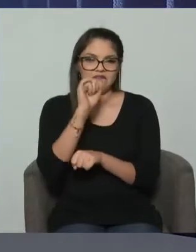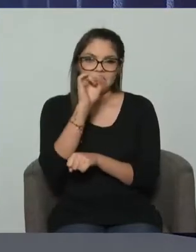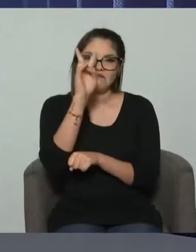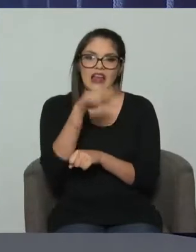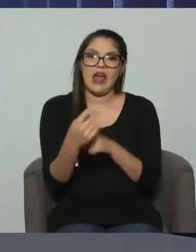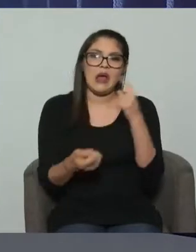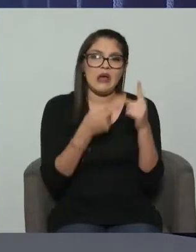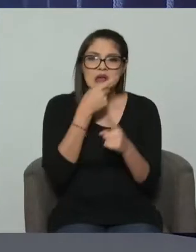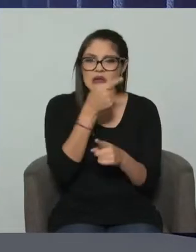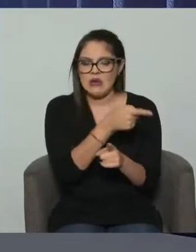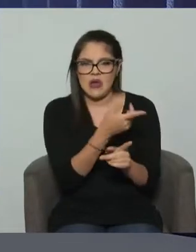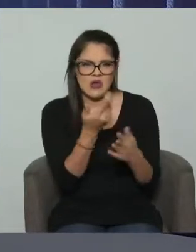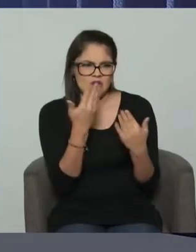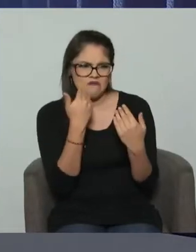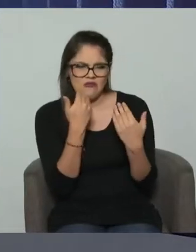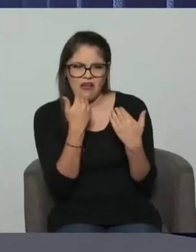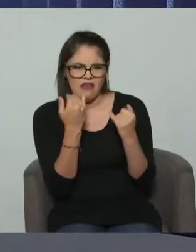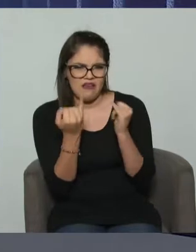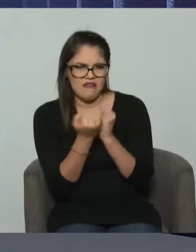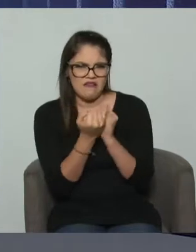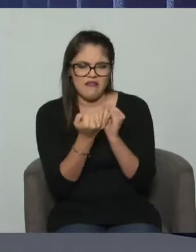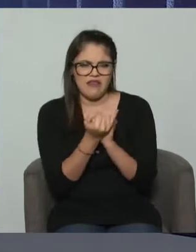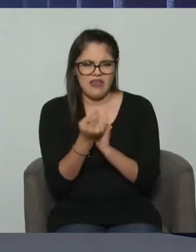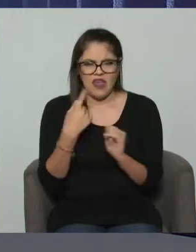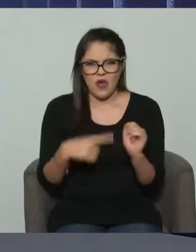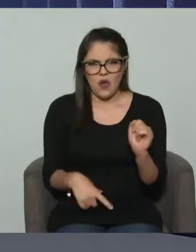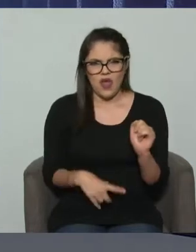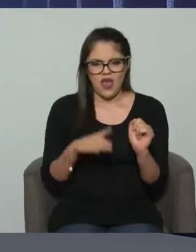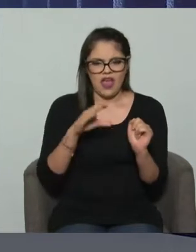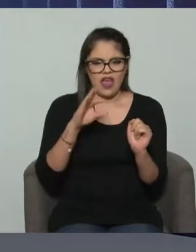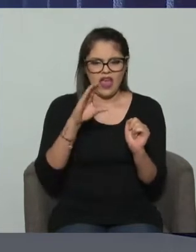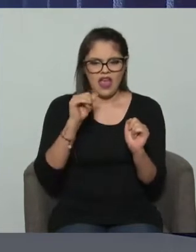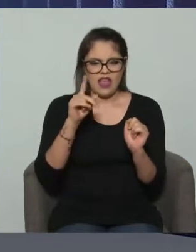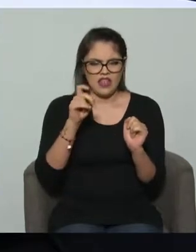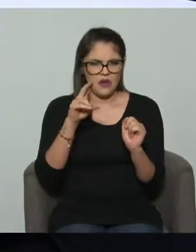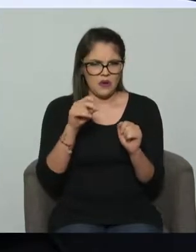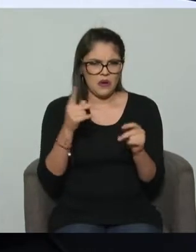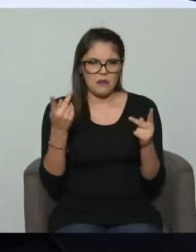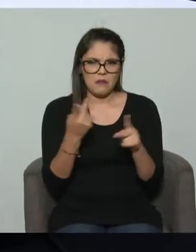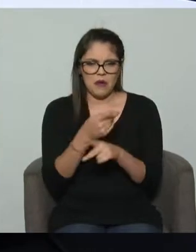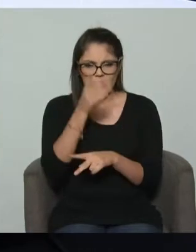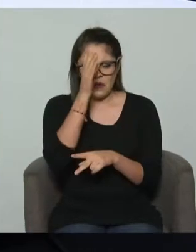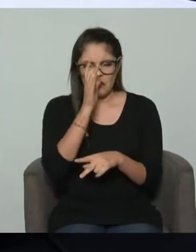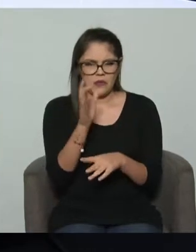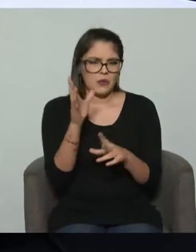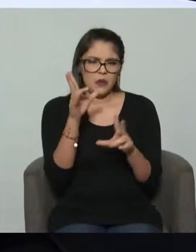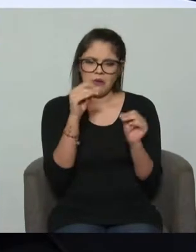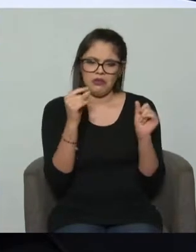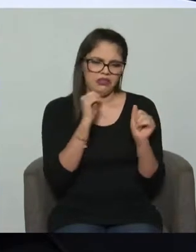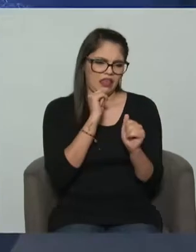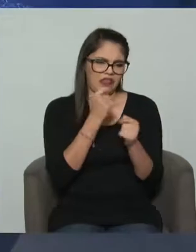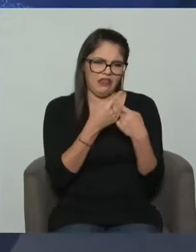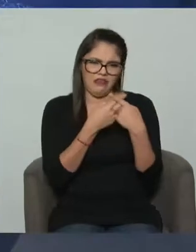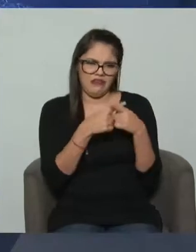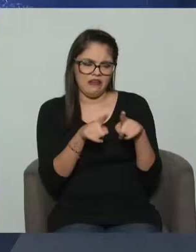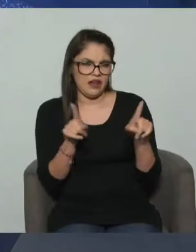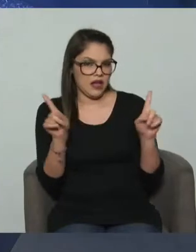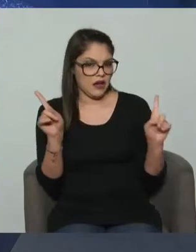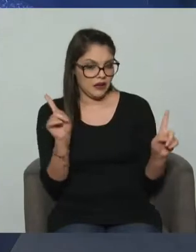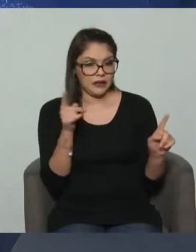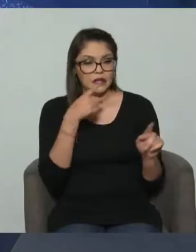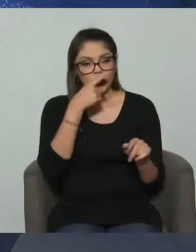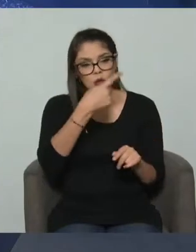dicen que no tiene nada que ver el sexenio de Calderón con lo que ocurrió en Coahuila con este chico que tomó el arma, que fue una